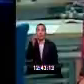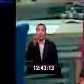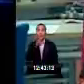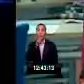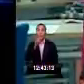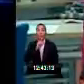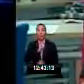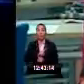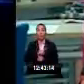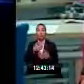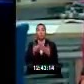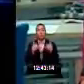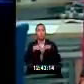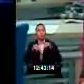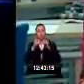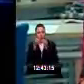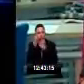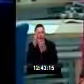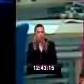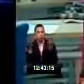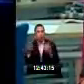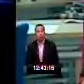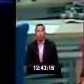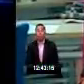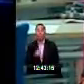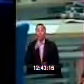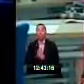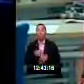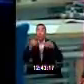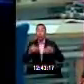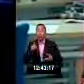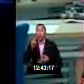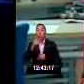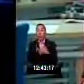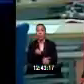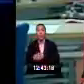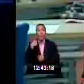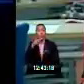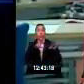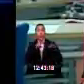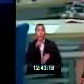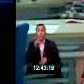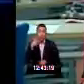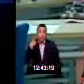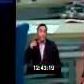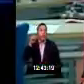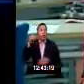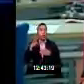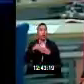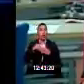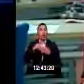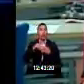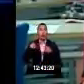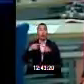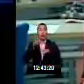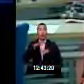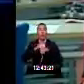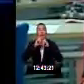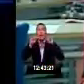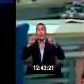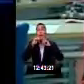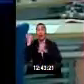Son las 12:42. Amigos, continuamos informándoles. Tras confirmarse que el país perdió 821 millones de dólares